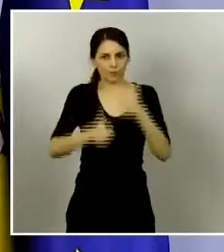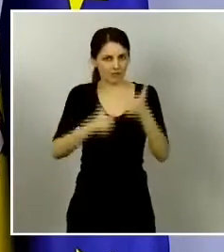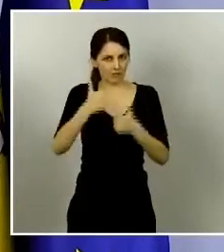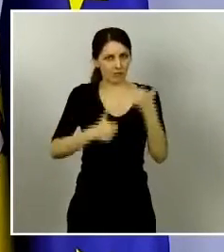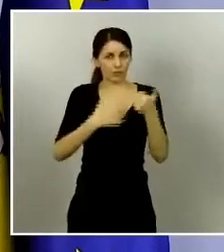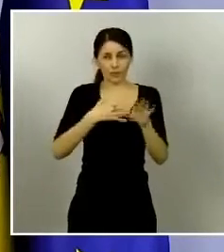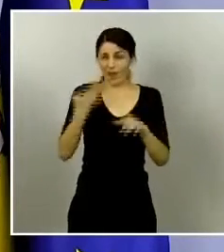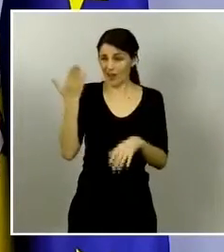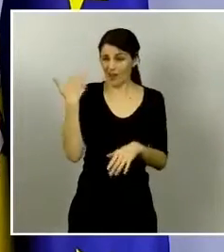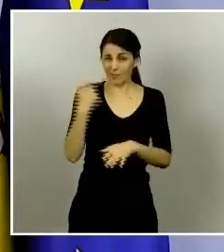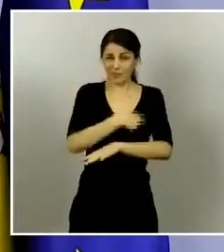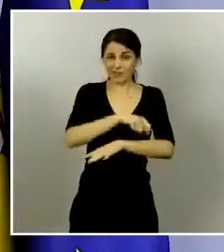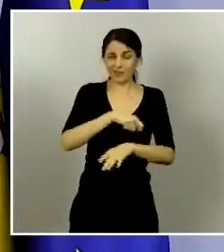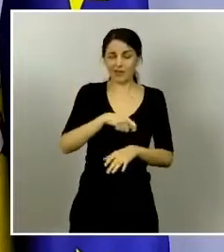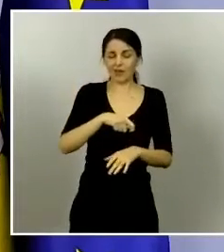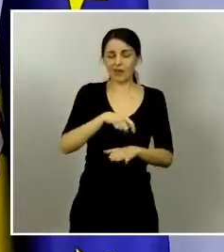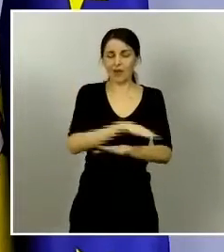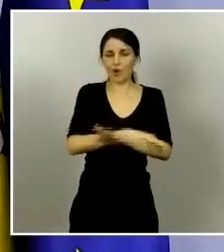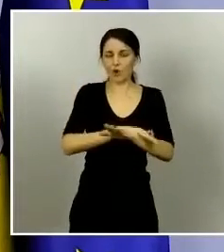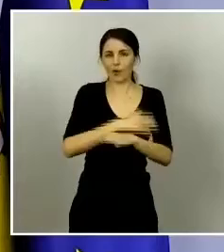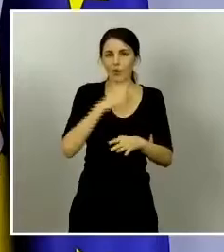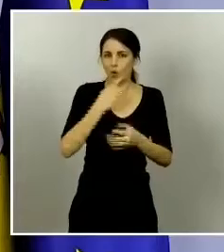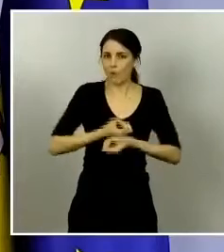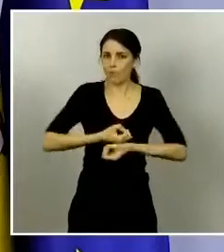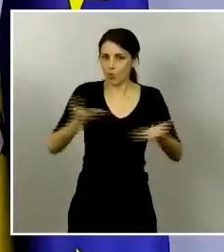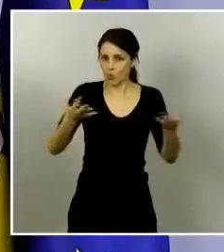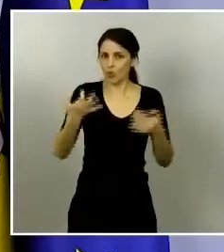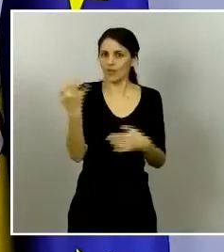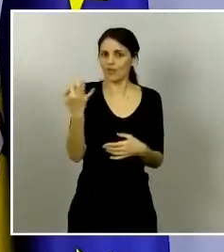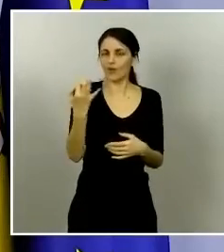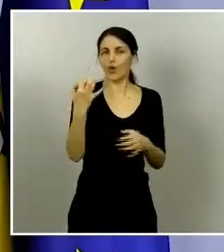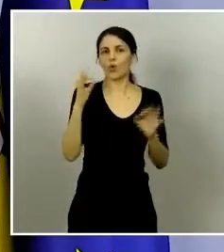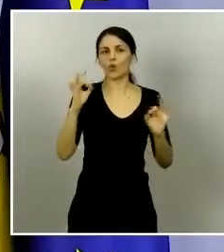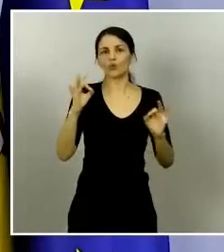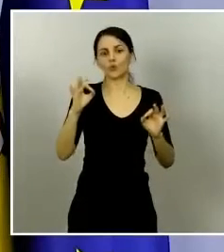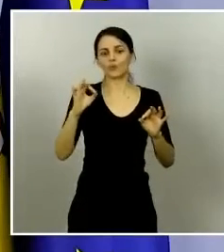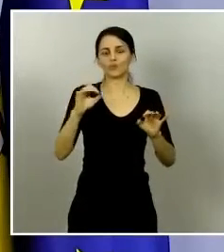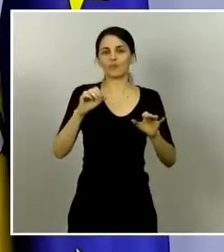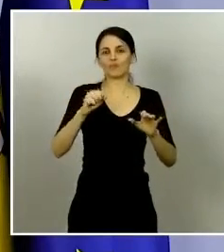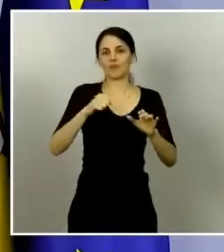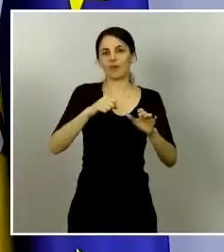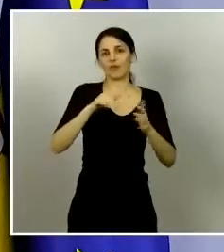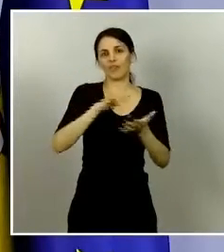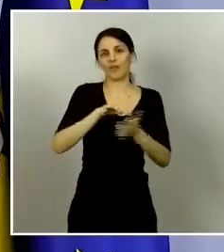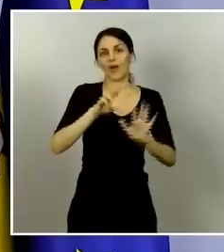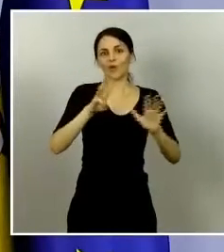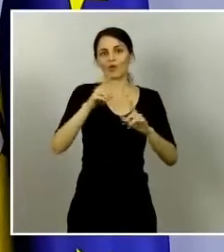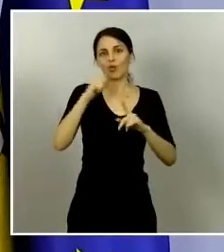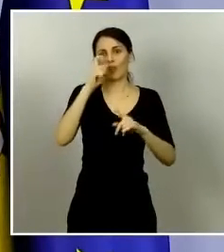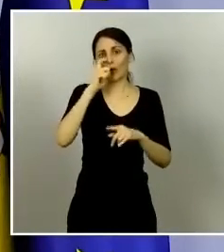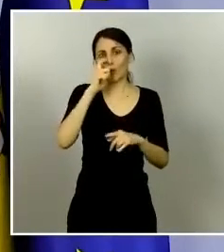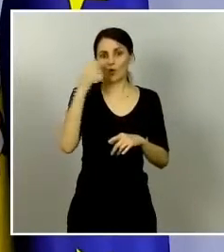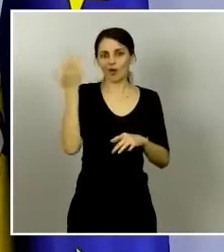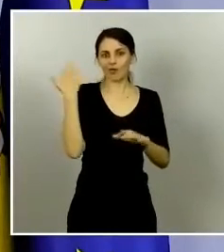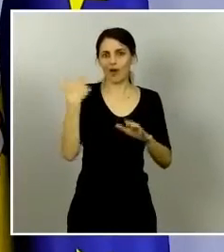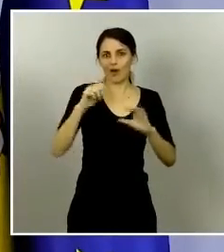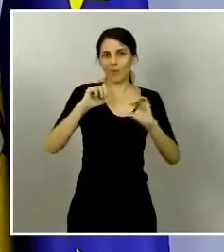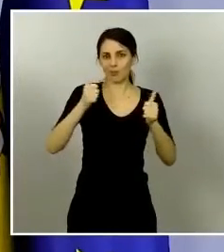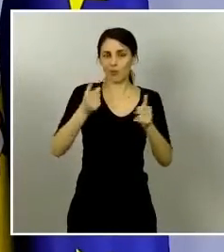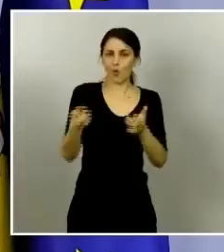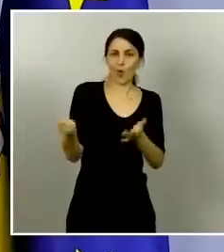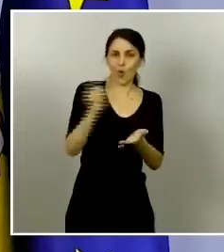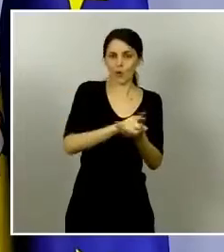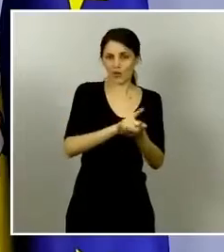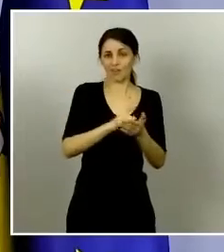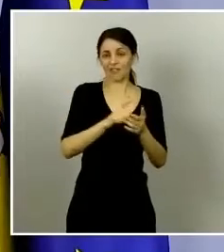de una forma gradual va permitiendo que se retomen las competiciones. Ayer el presidente del Gobierno hizo un anuncio muy relevante, si me permite, en el sentido de dar a